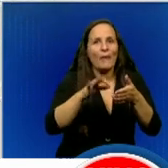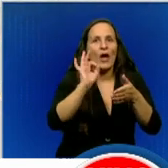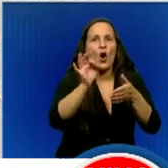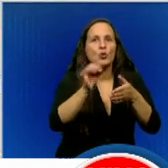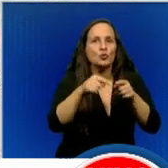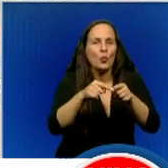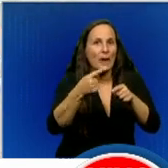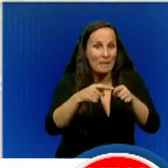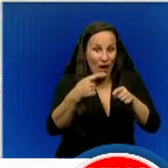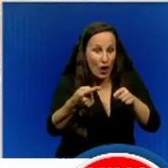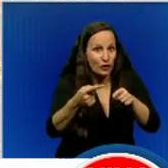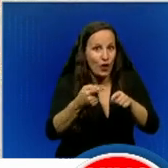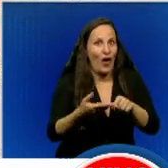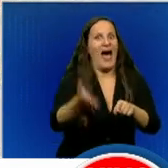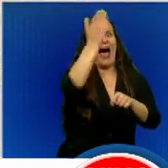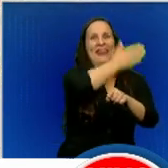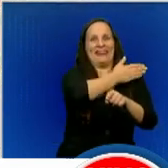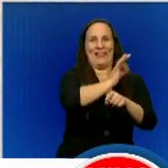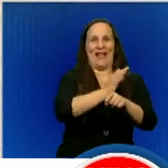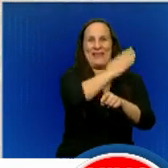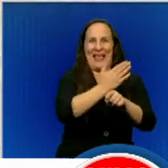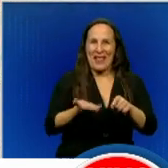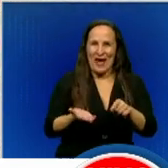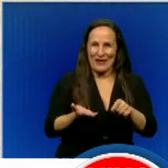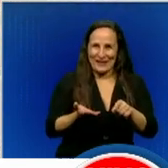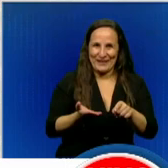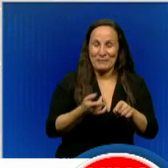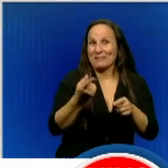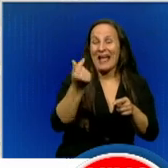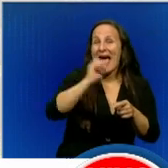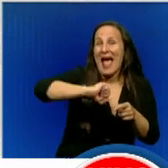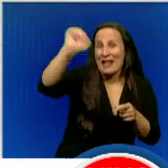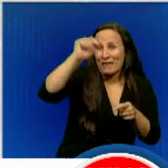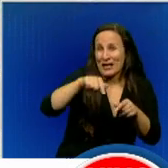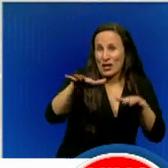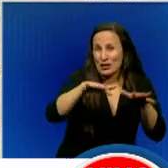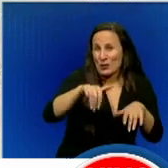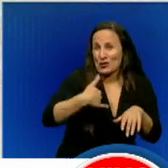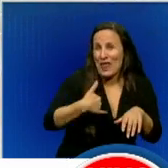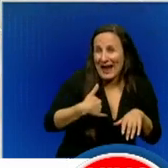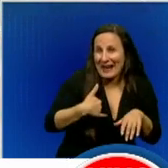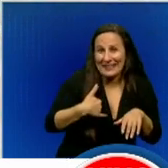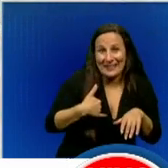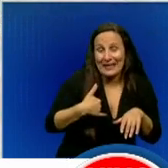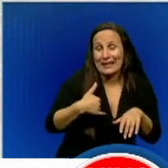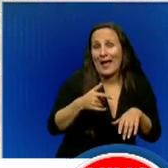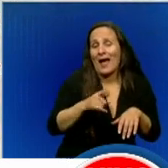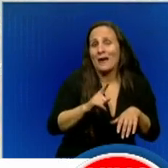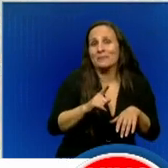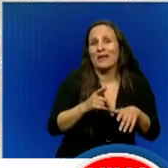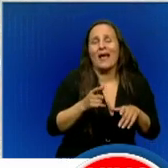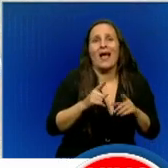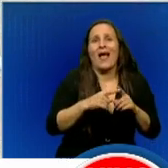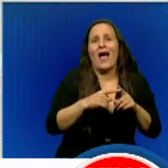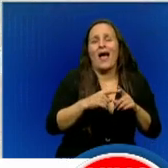anterior con los actuales niveles de inflación que atraviesa nuestra economía no hace falta